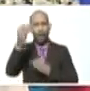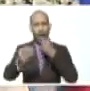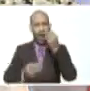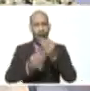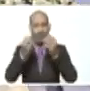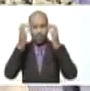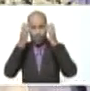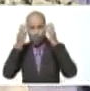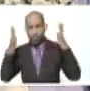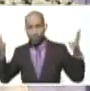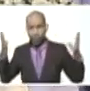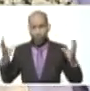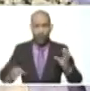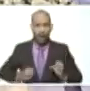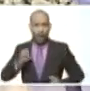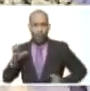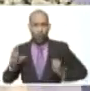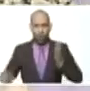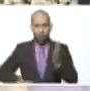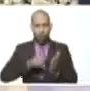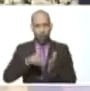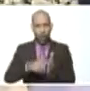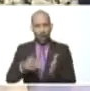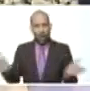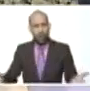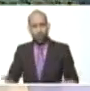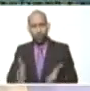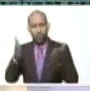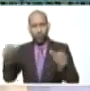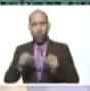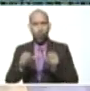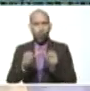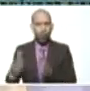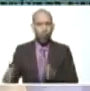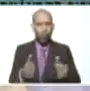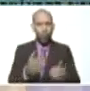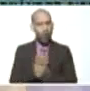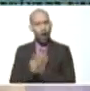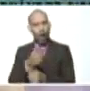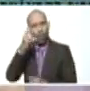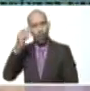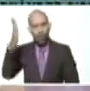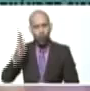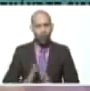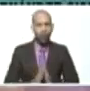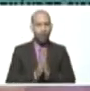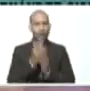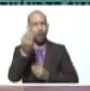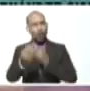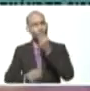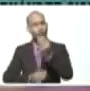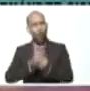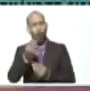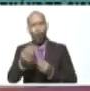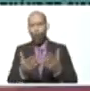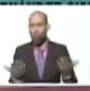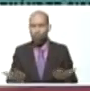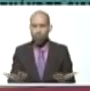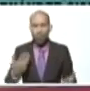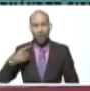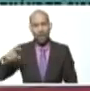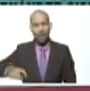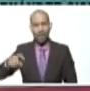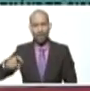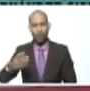que emociona y estimula a seguir en esa senda. El amor a Dios y a sus santos tiene como contrapartida necesaria